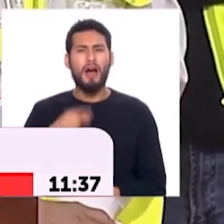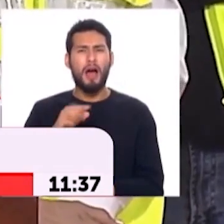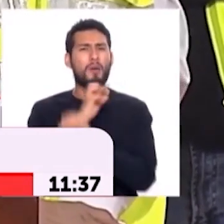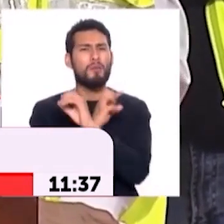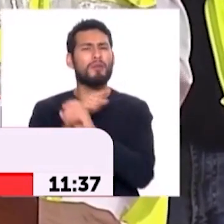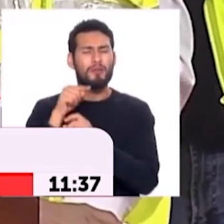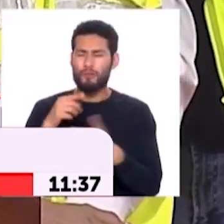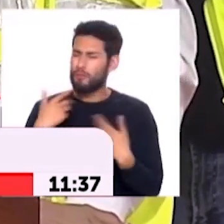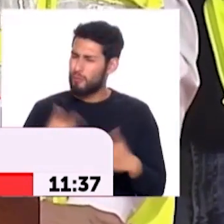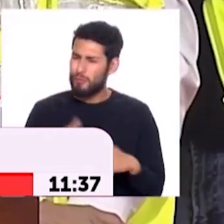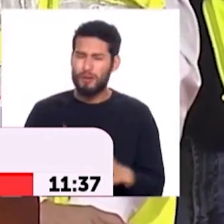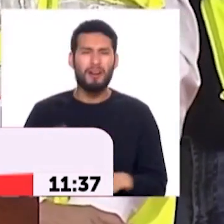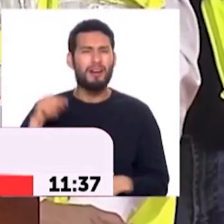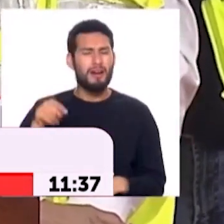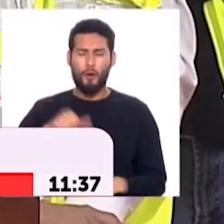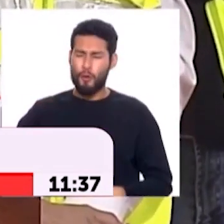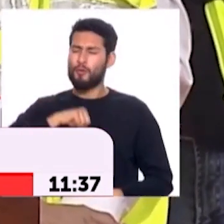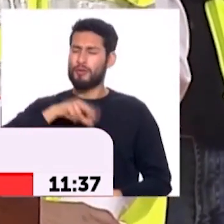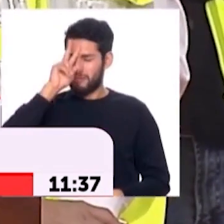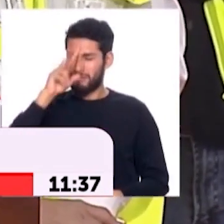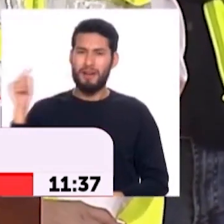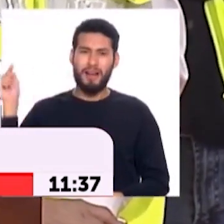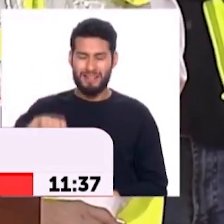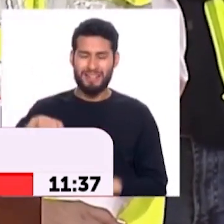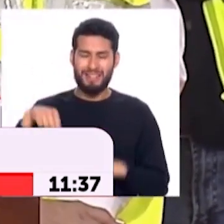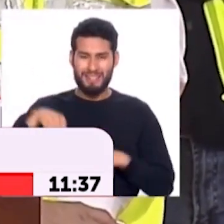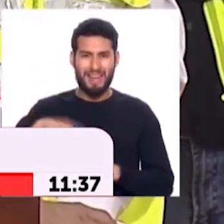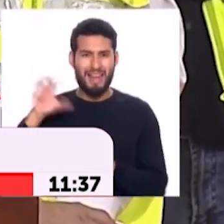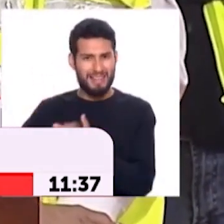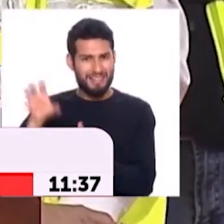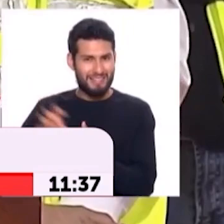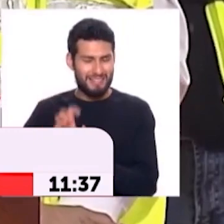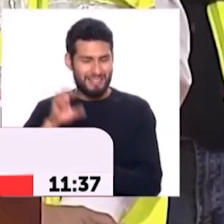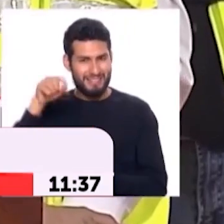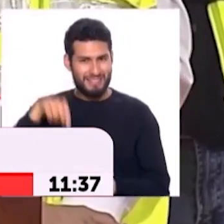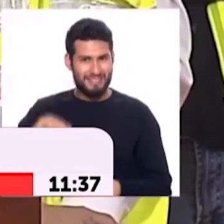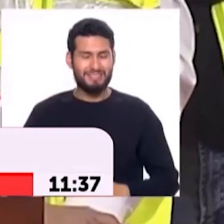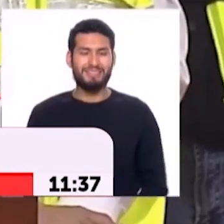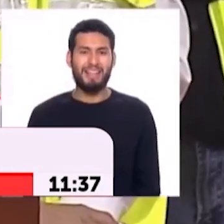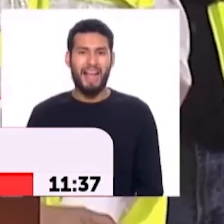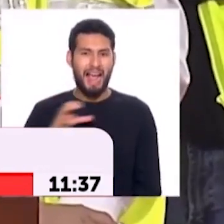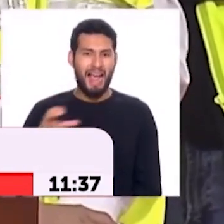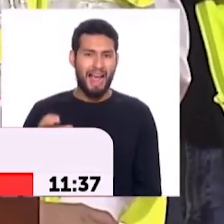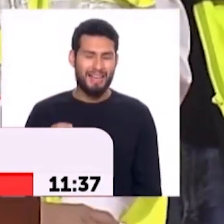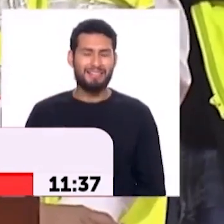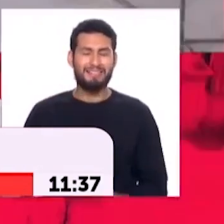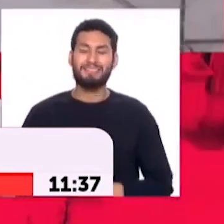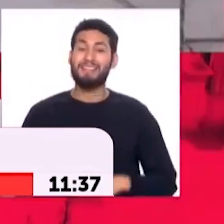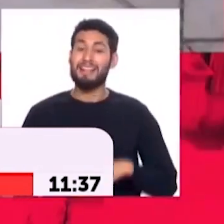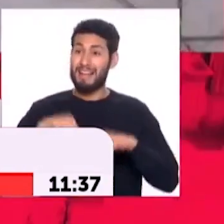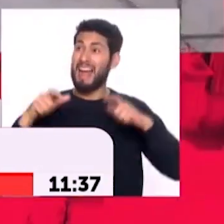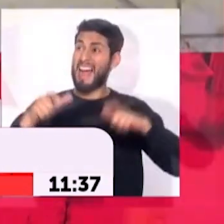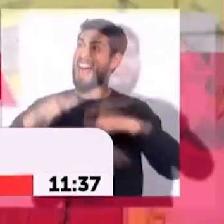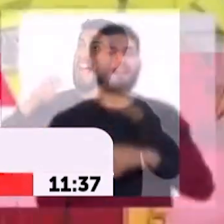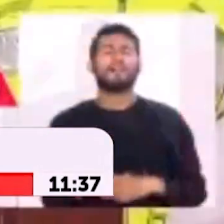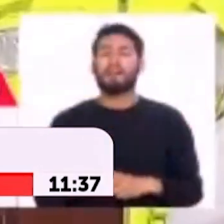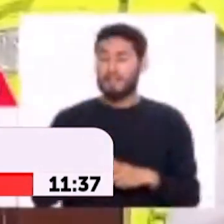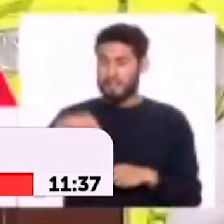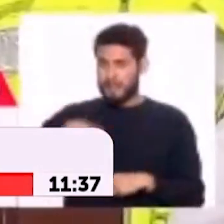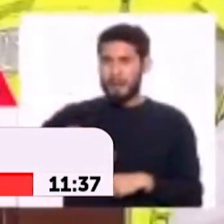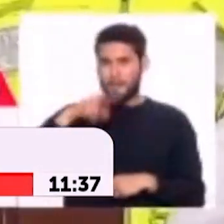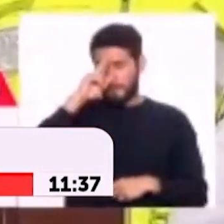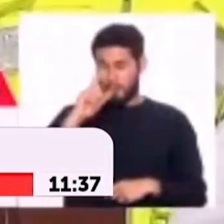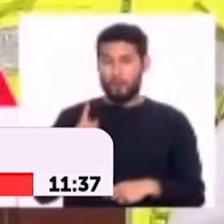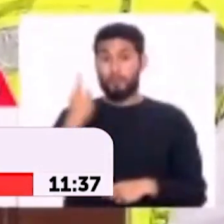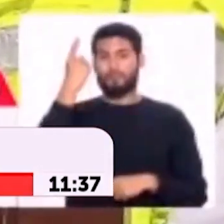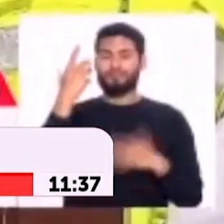distritos que conforman este recorrido. Escuchemos lo que dijo. Que unirá 10 distritos de la